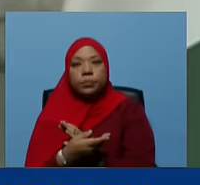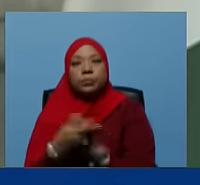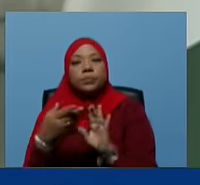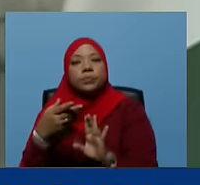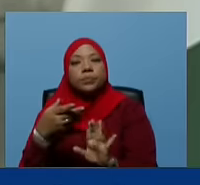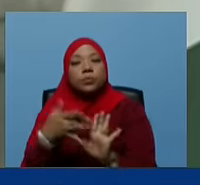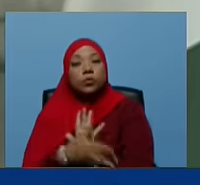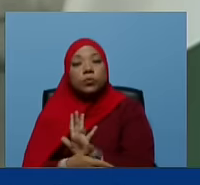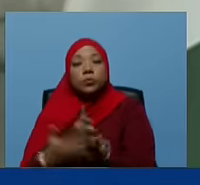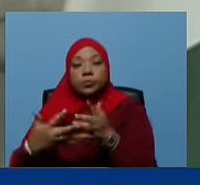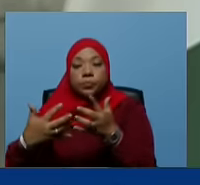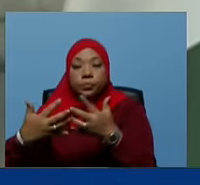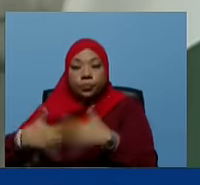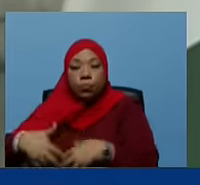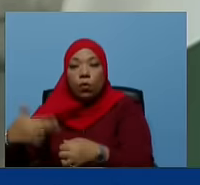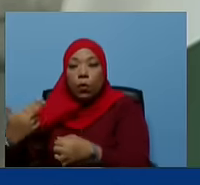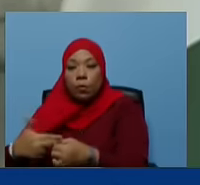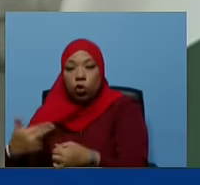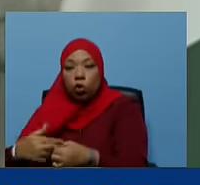tanto en petróleo como gas